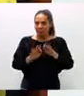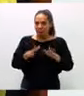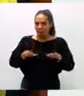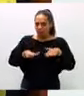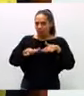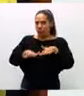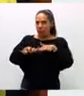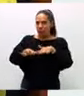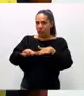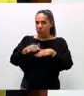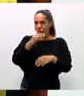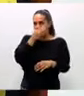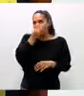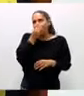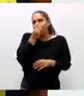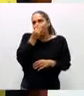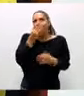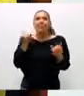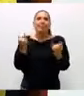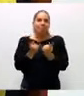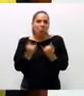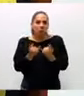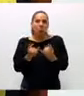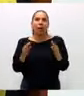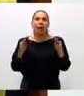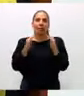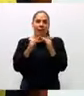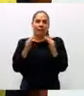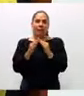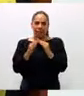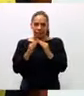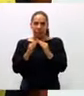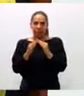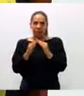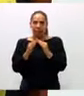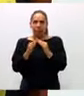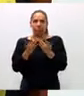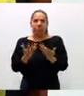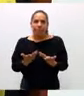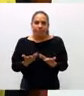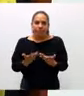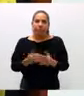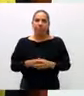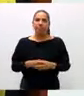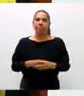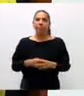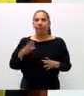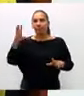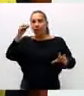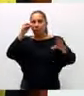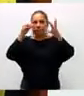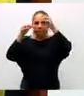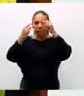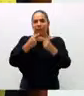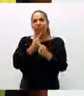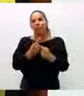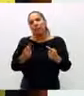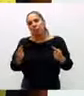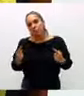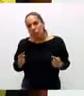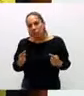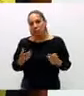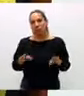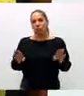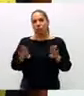niños también han aprendido que hay que ser violento para que te escuchen, para imponer tu voluntad, para